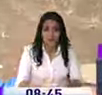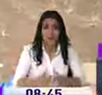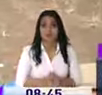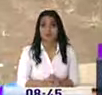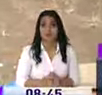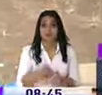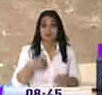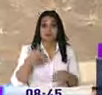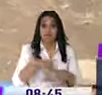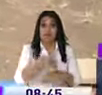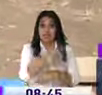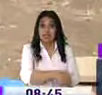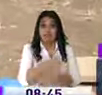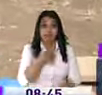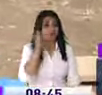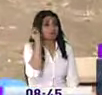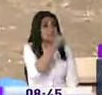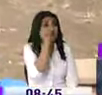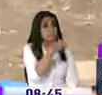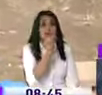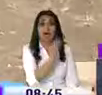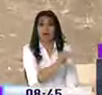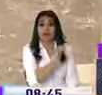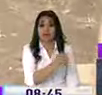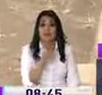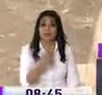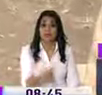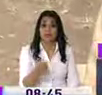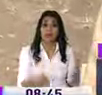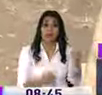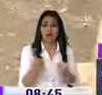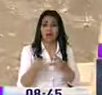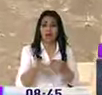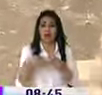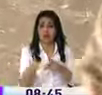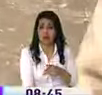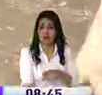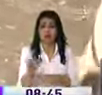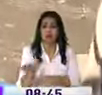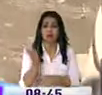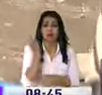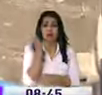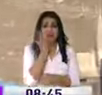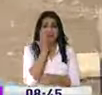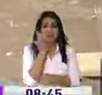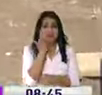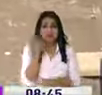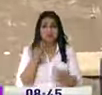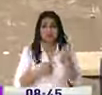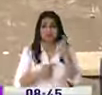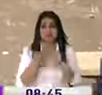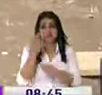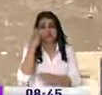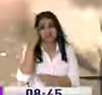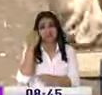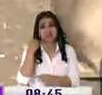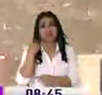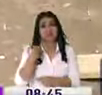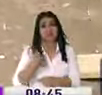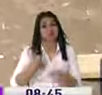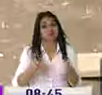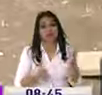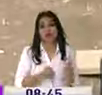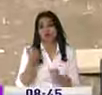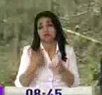viene a golpear la puerta, dice que carro se pisó a nadie. Carro ya se fue, ya se